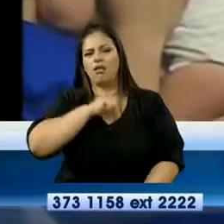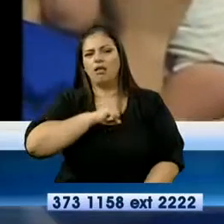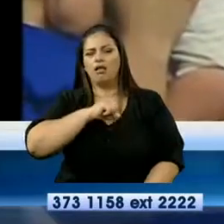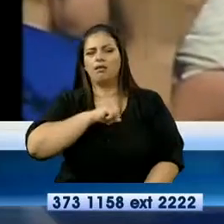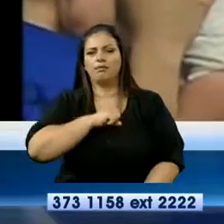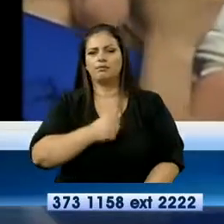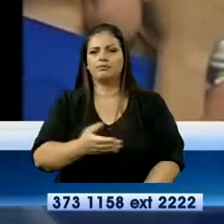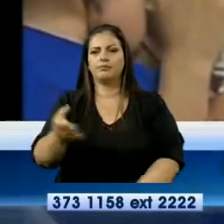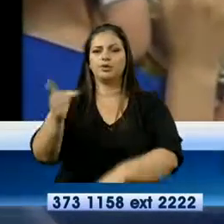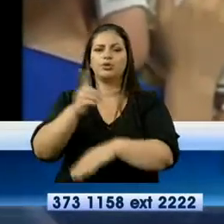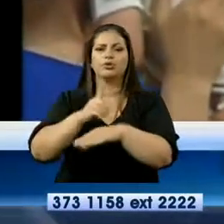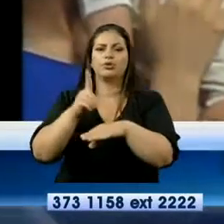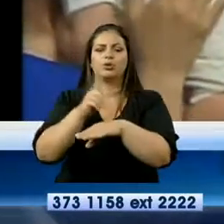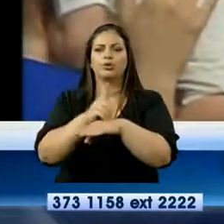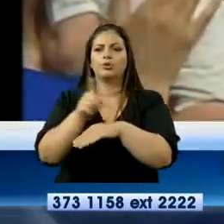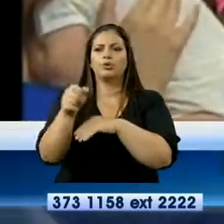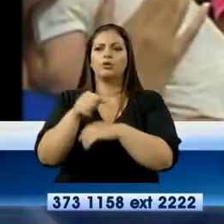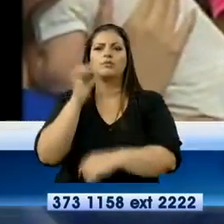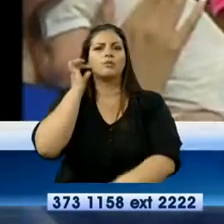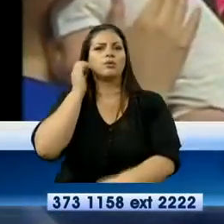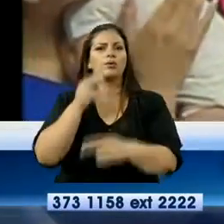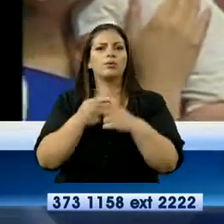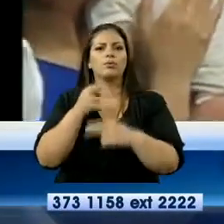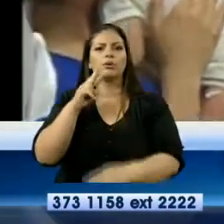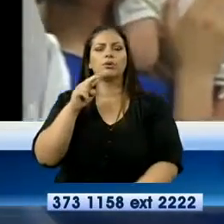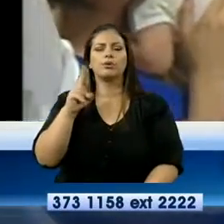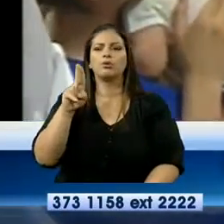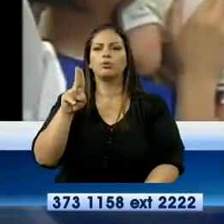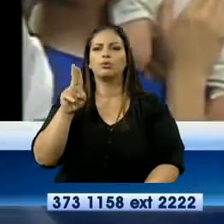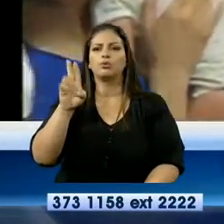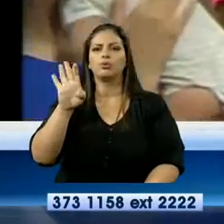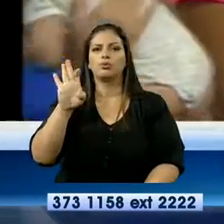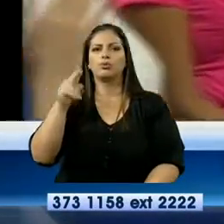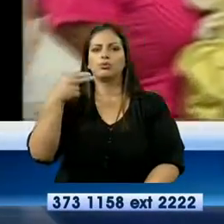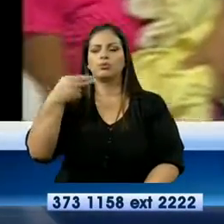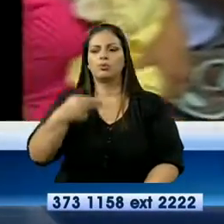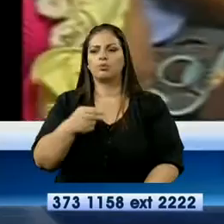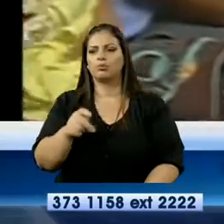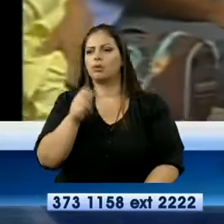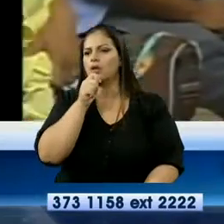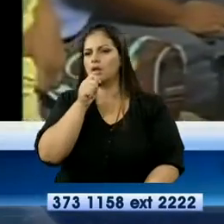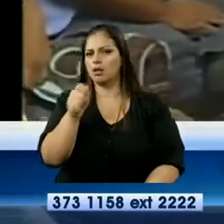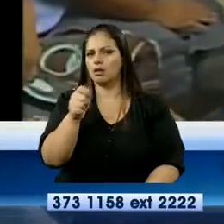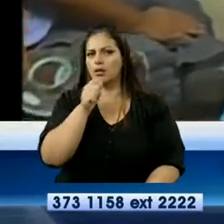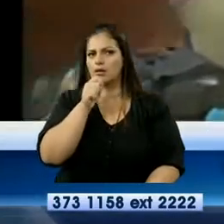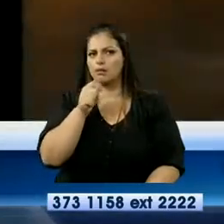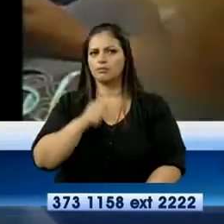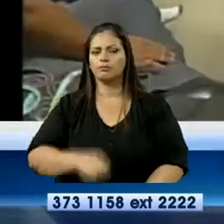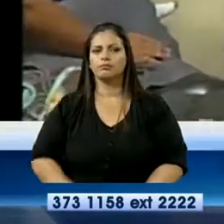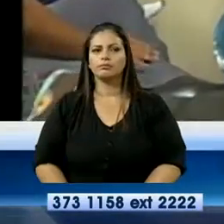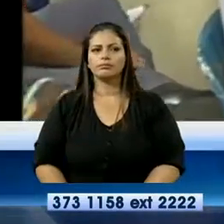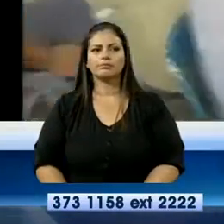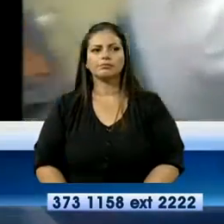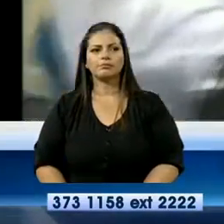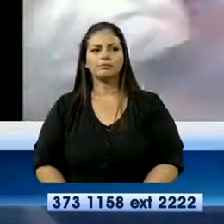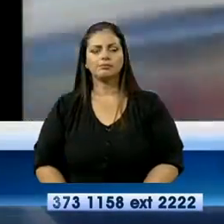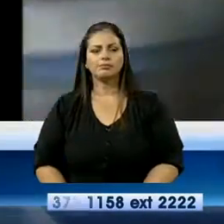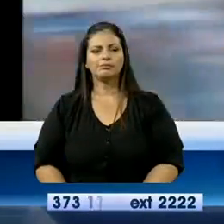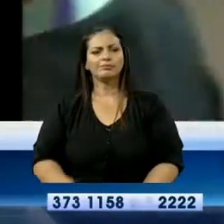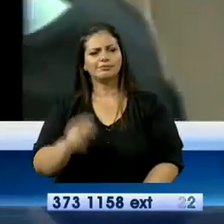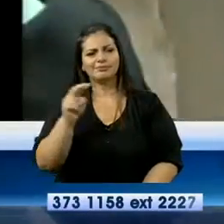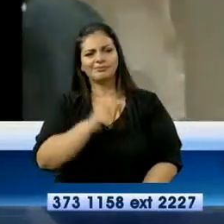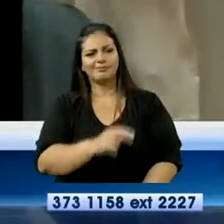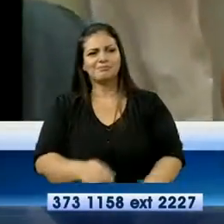1 del Ministerio de Salud Pública. Luego de dialogar con las madres de familia que esta mañana han traído a sus